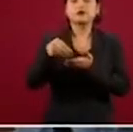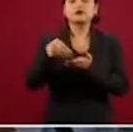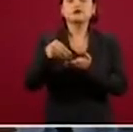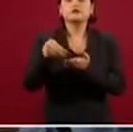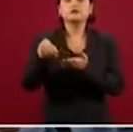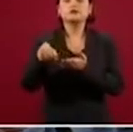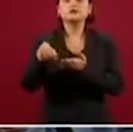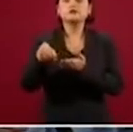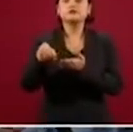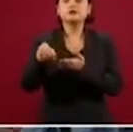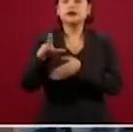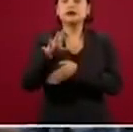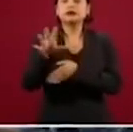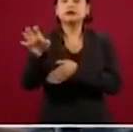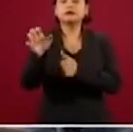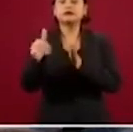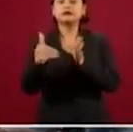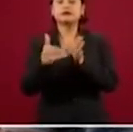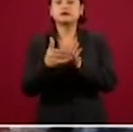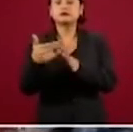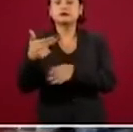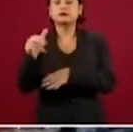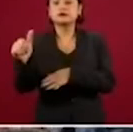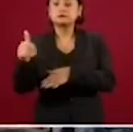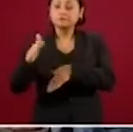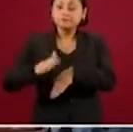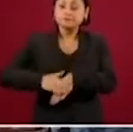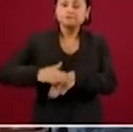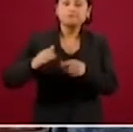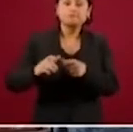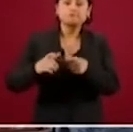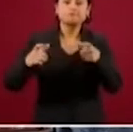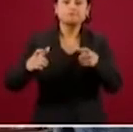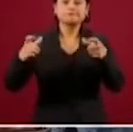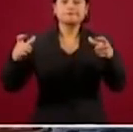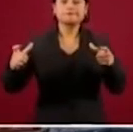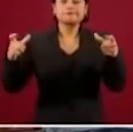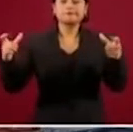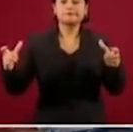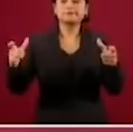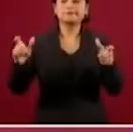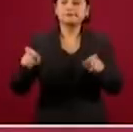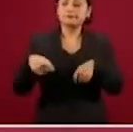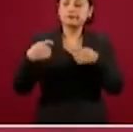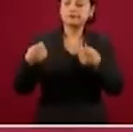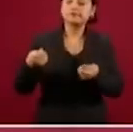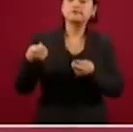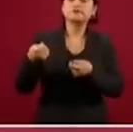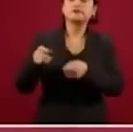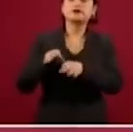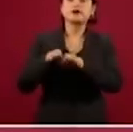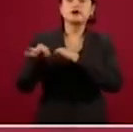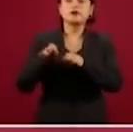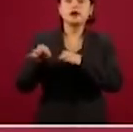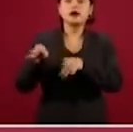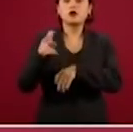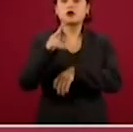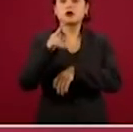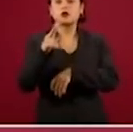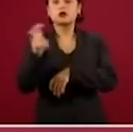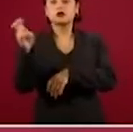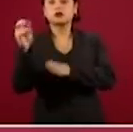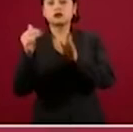500,000 hectáreas y se está dando empleo a más de 200,000